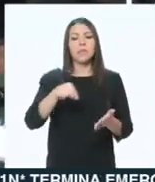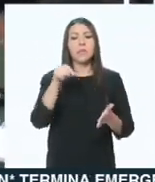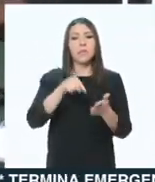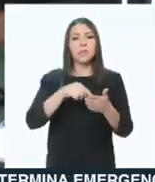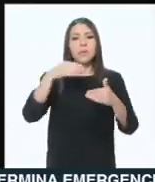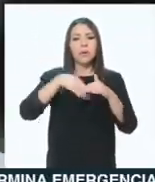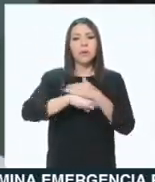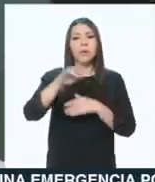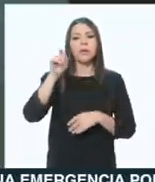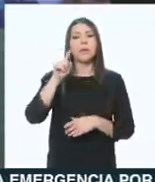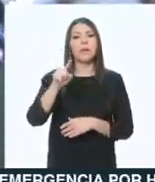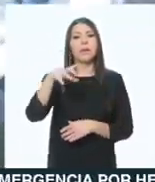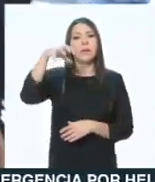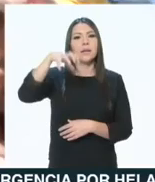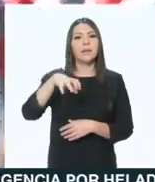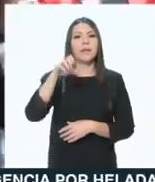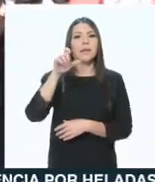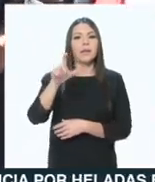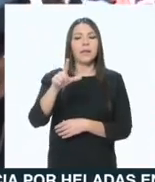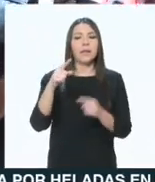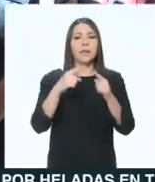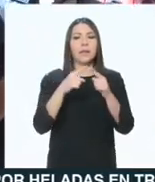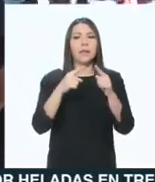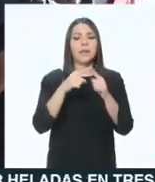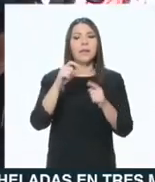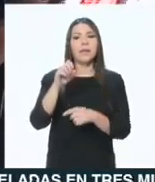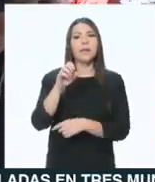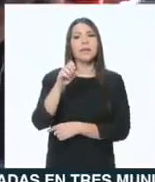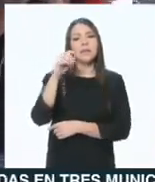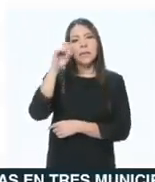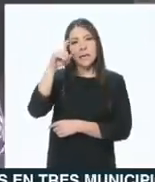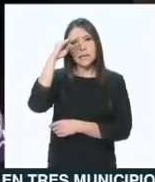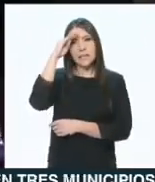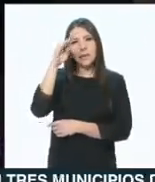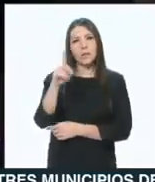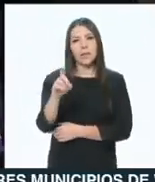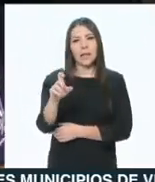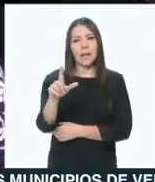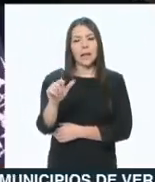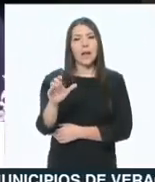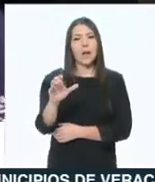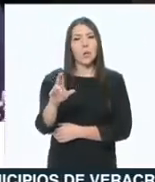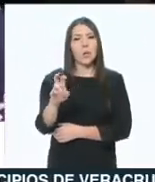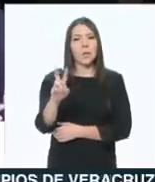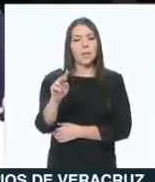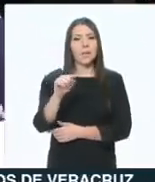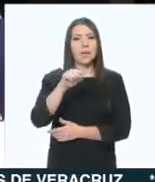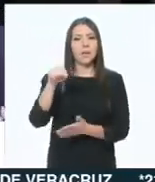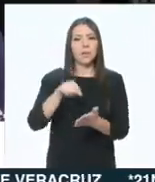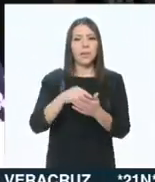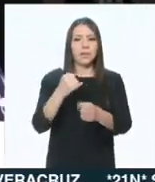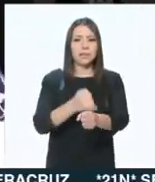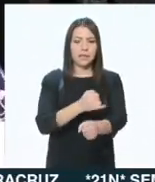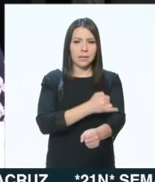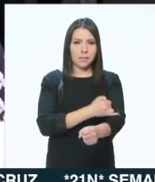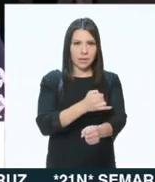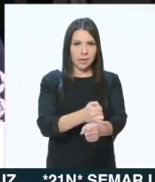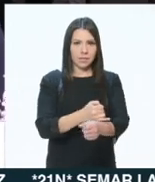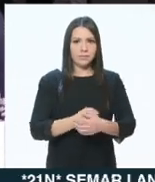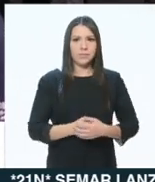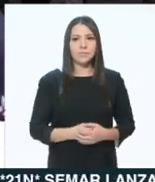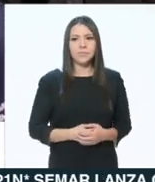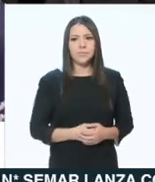Santo Sepulcro, mejor conocido como el Señor de la Cuevita en Iztapalapa. Yo le platiqué a mi nieta que, porque ella quiso una pistola